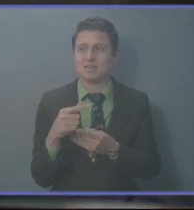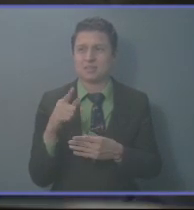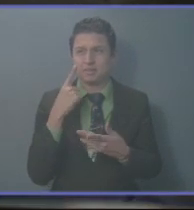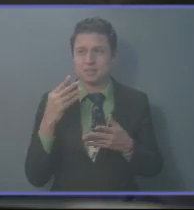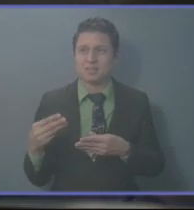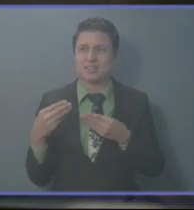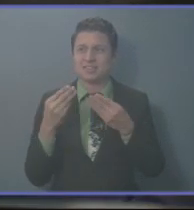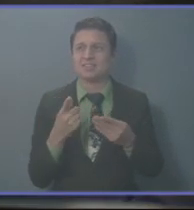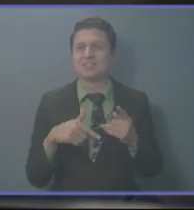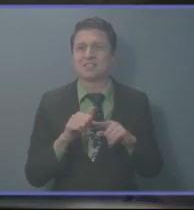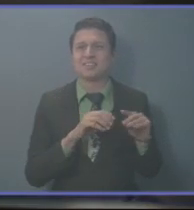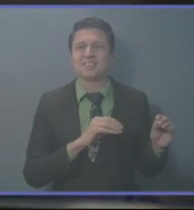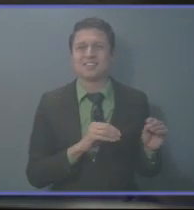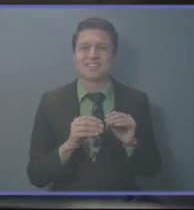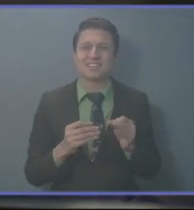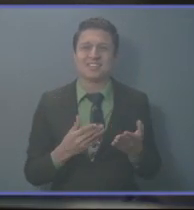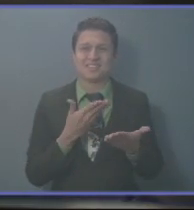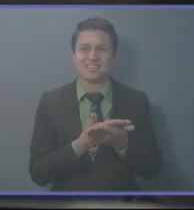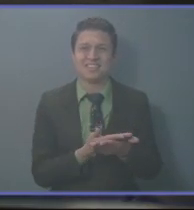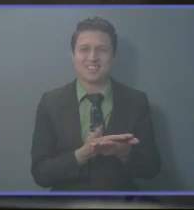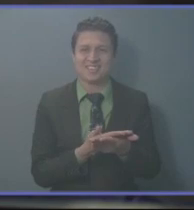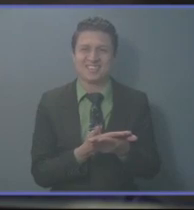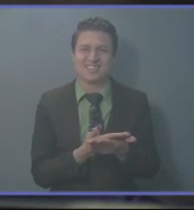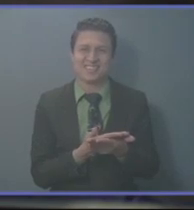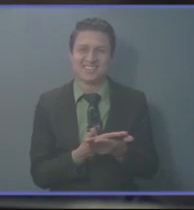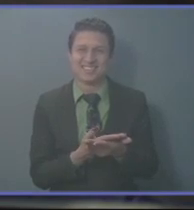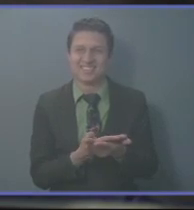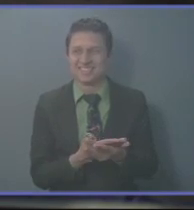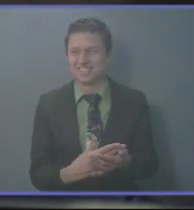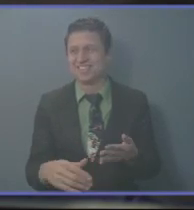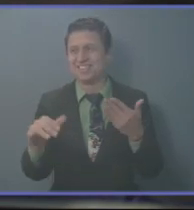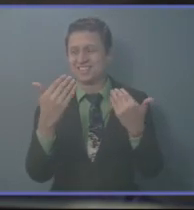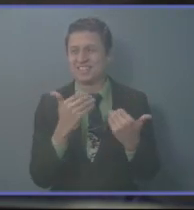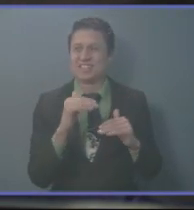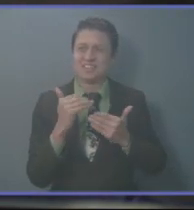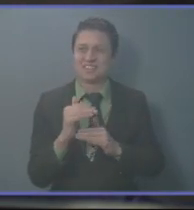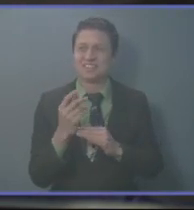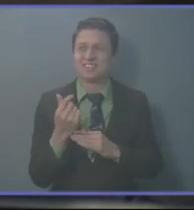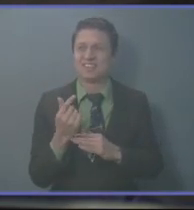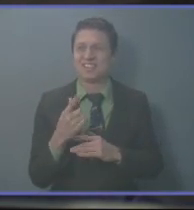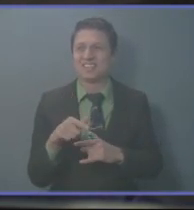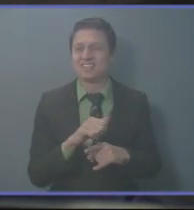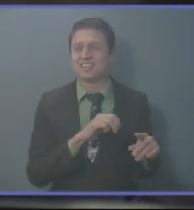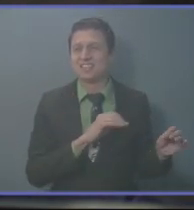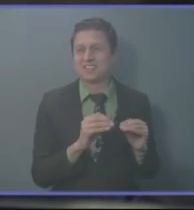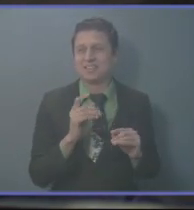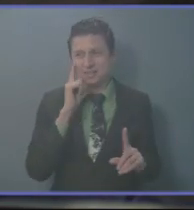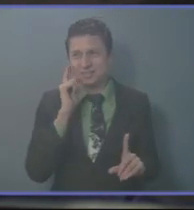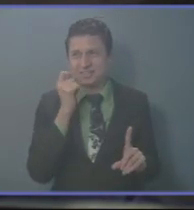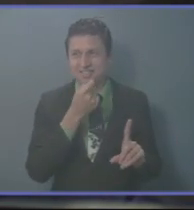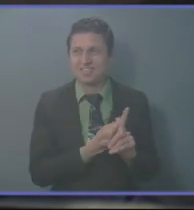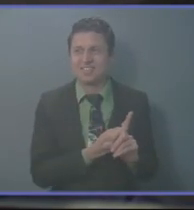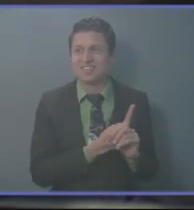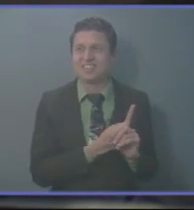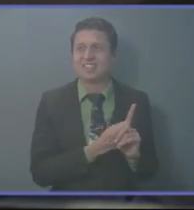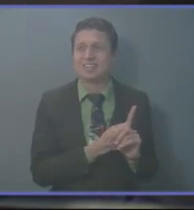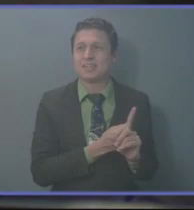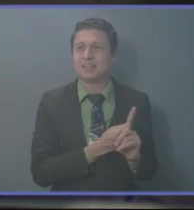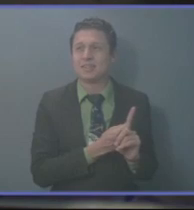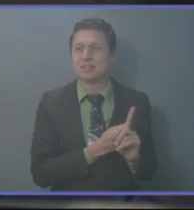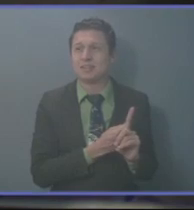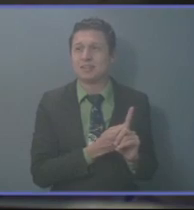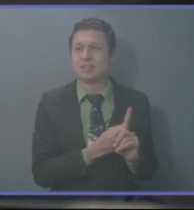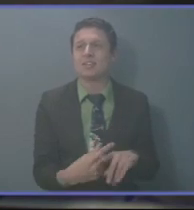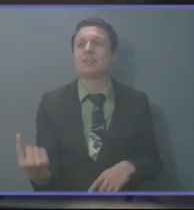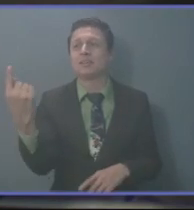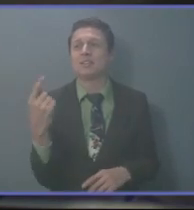una brecha significativa entre los límites de asunción de riesgos para la banca comercial privada